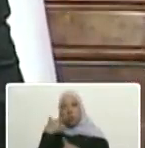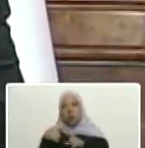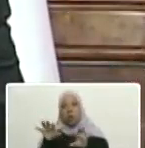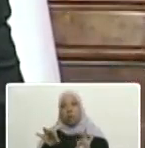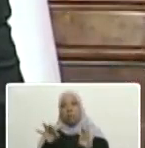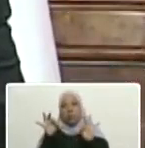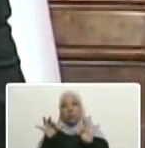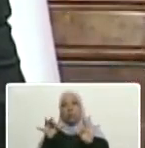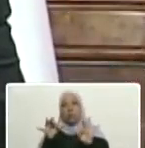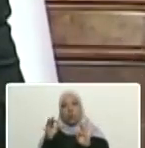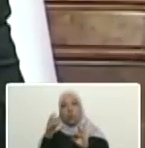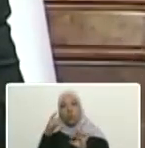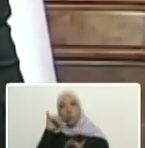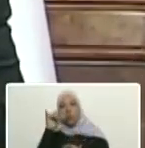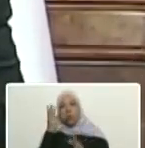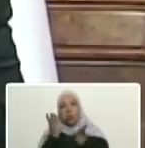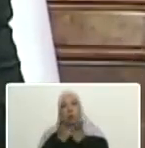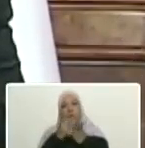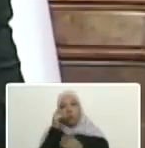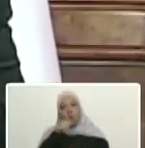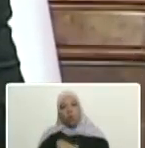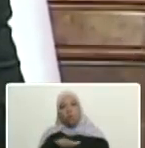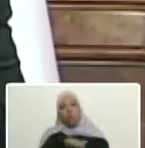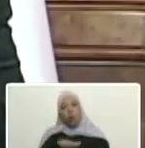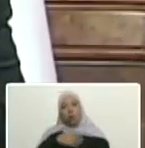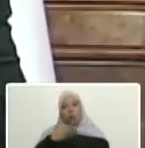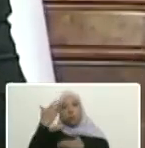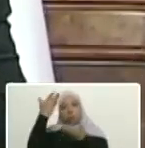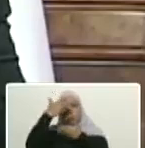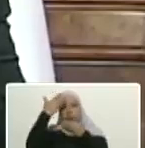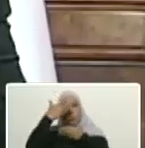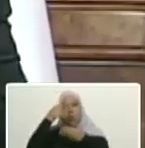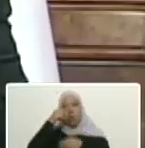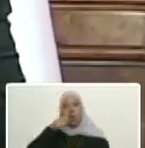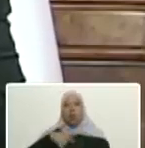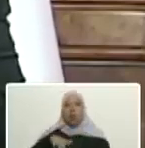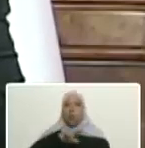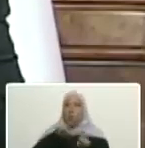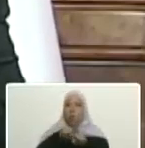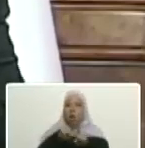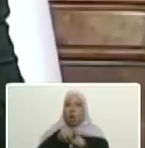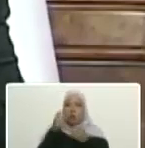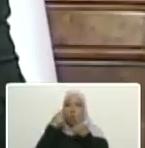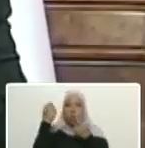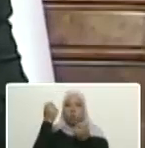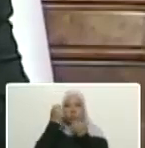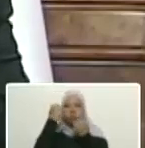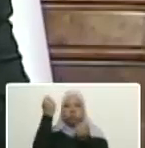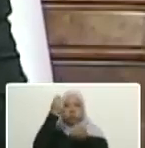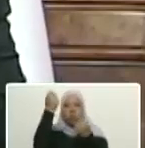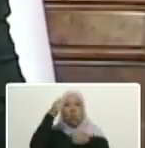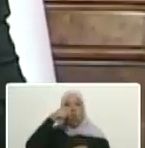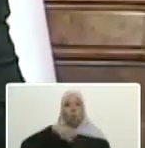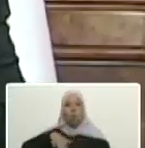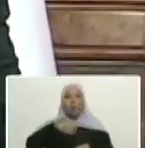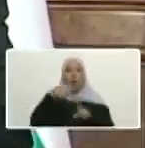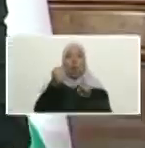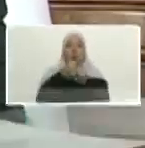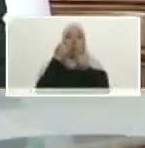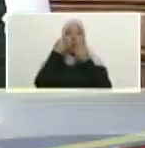específico y particular, la causa del pueblo saharaui es la causa del pueblo guerrero, del pueblo